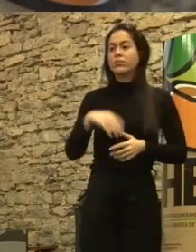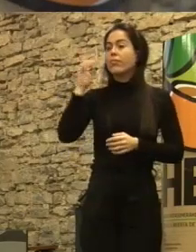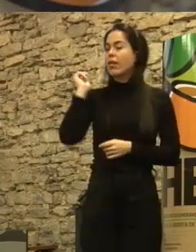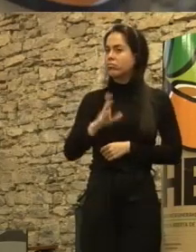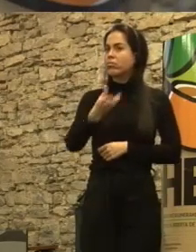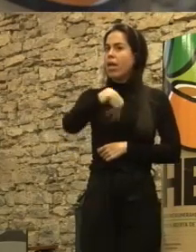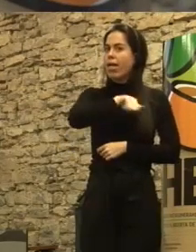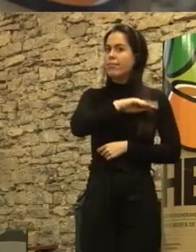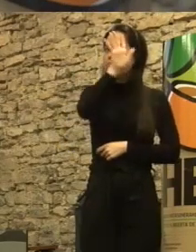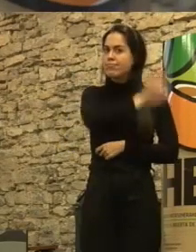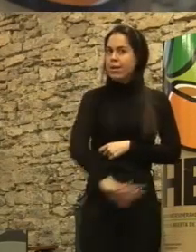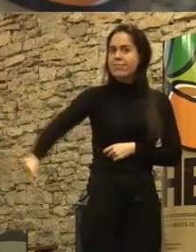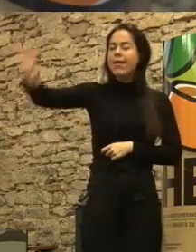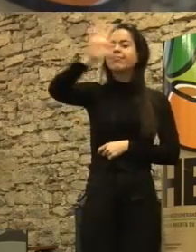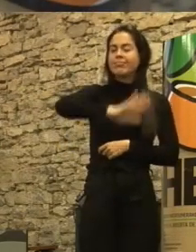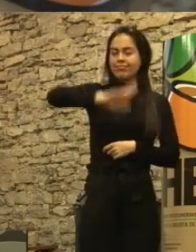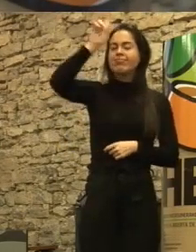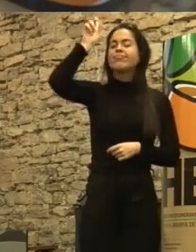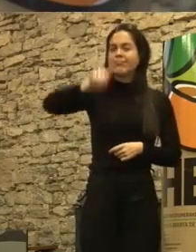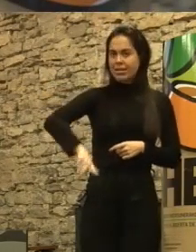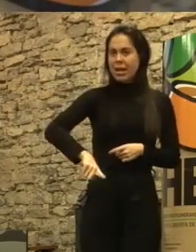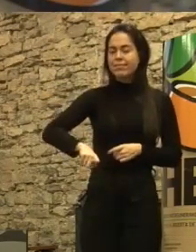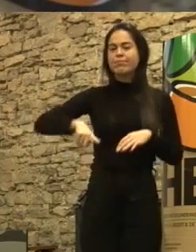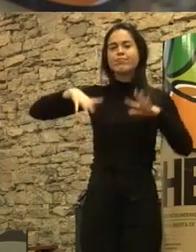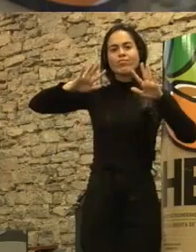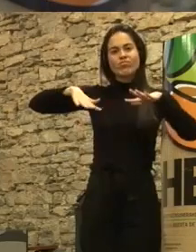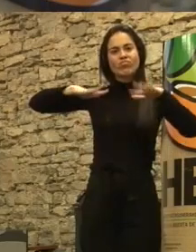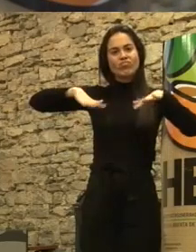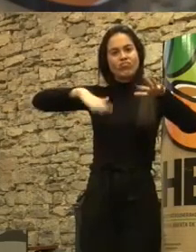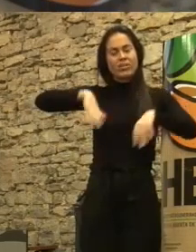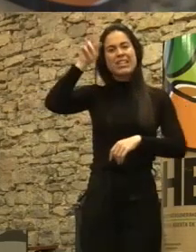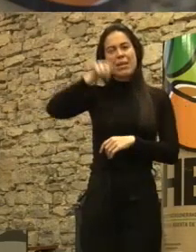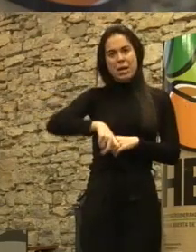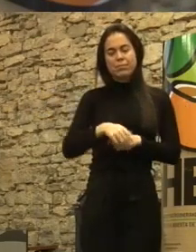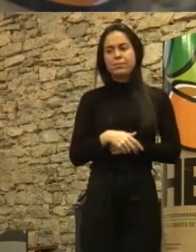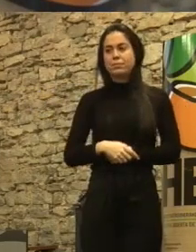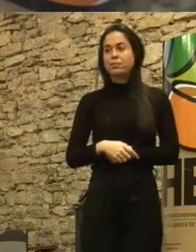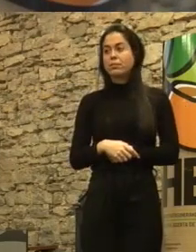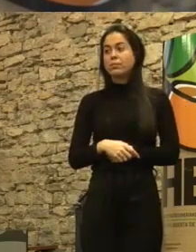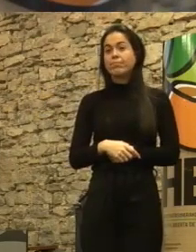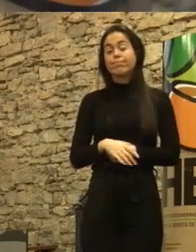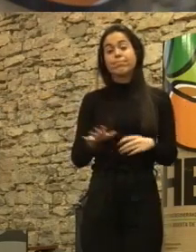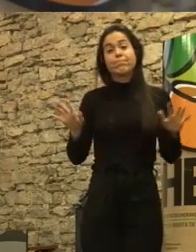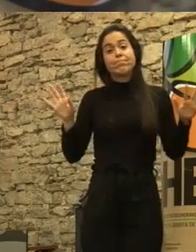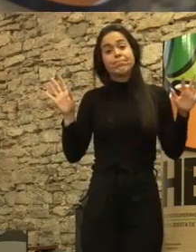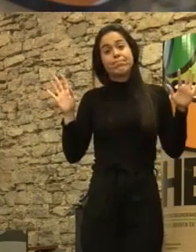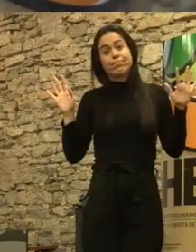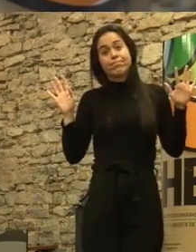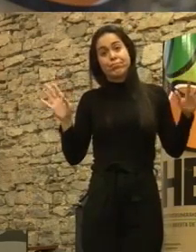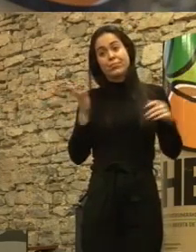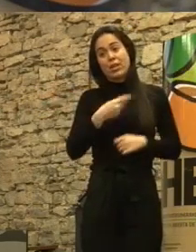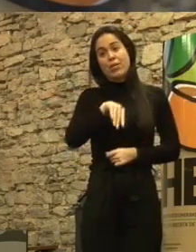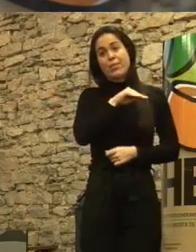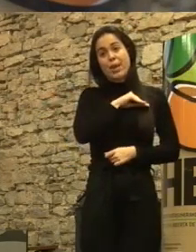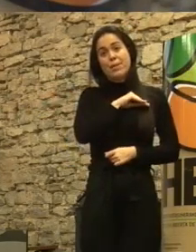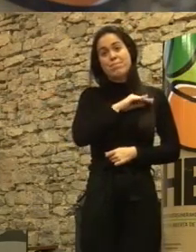también se iniciaron este tipo de concentraciones, pero Pues, por desgracia, en el resto del Estado, pues